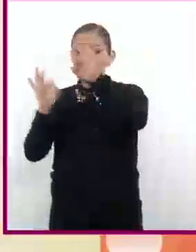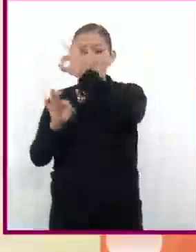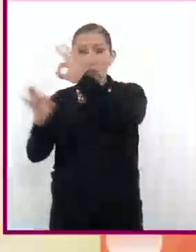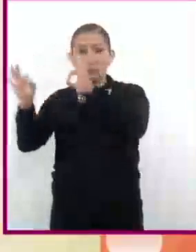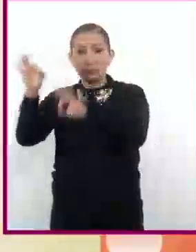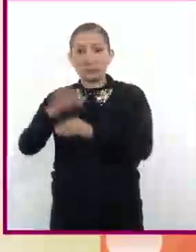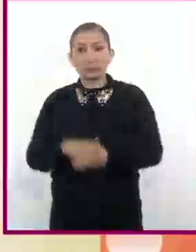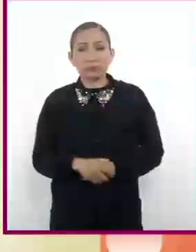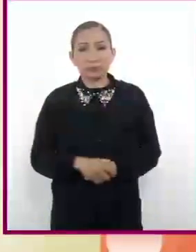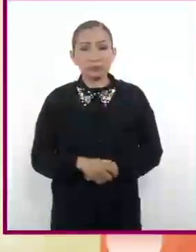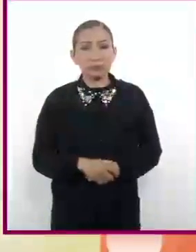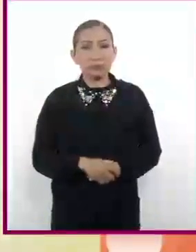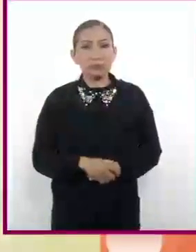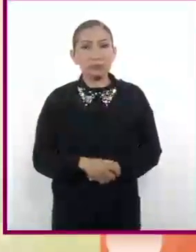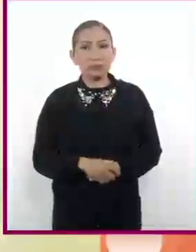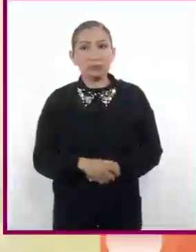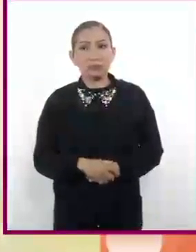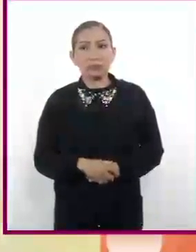completamente.